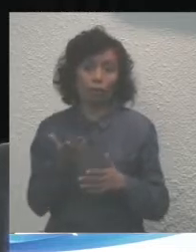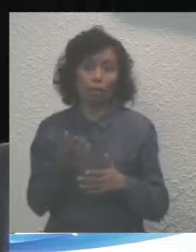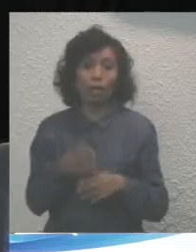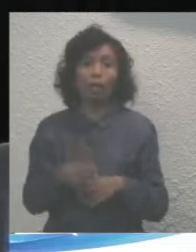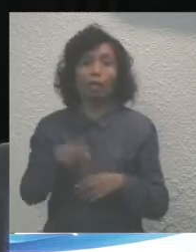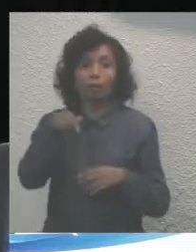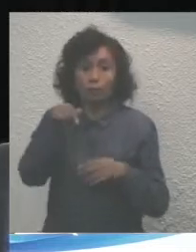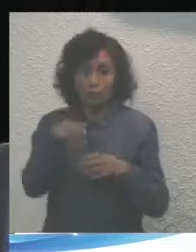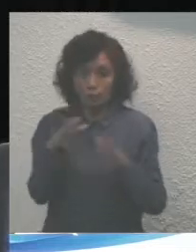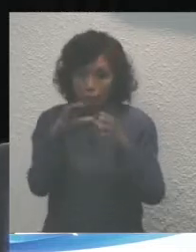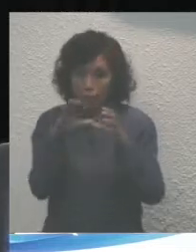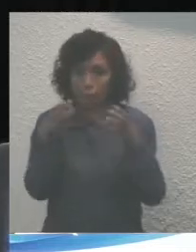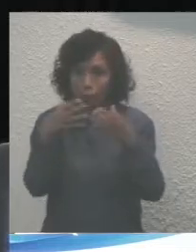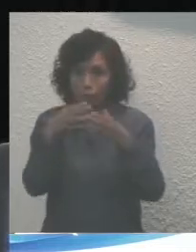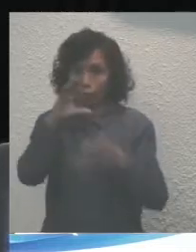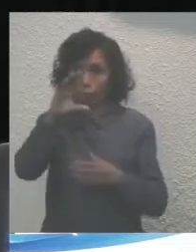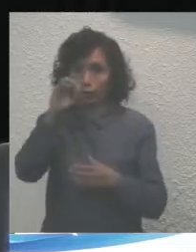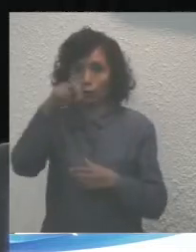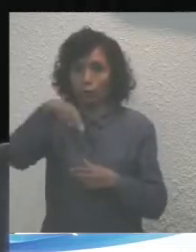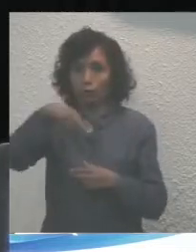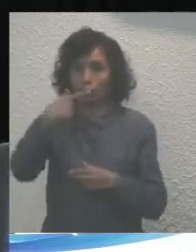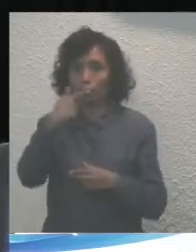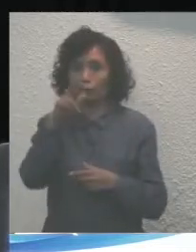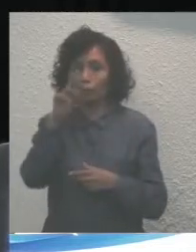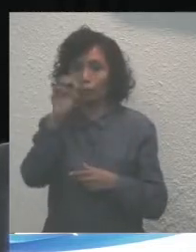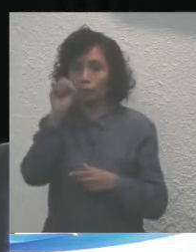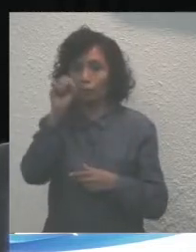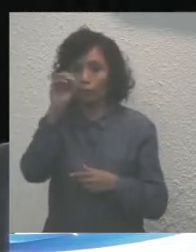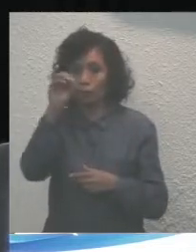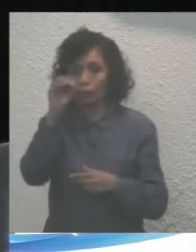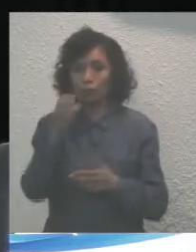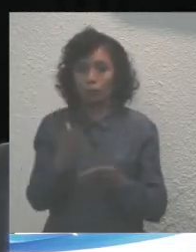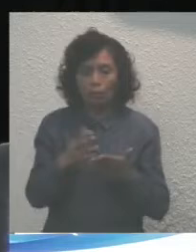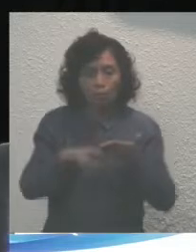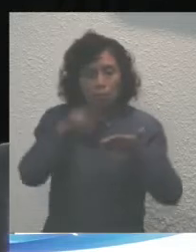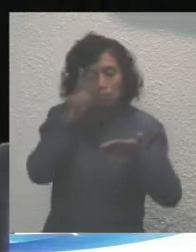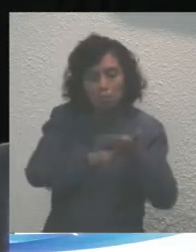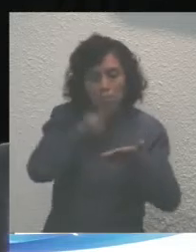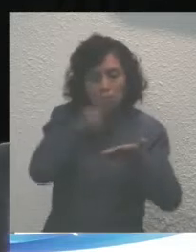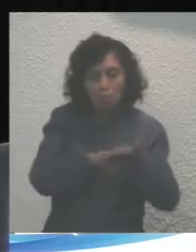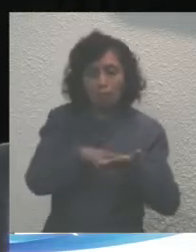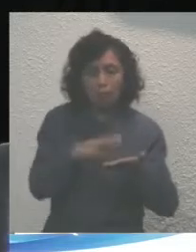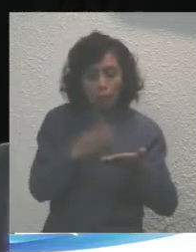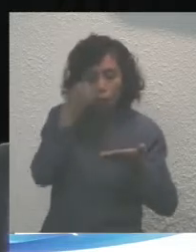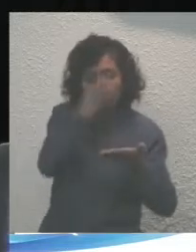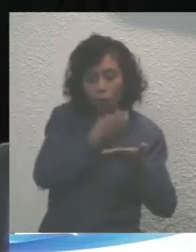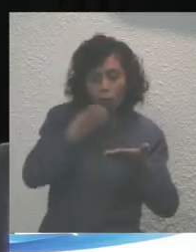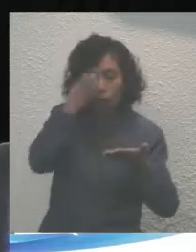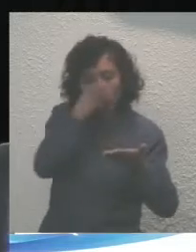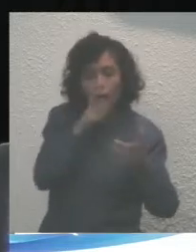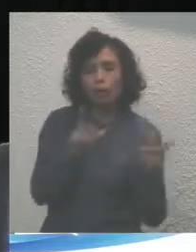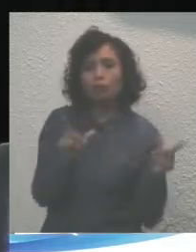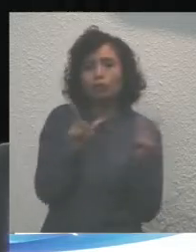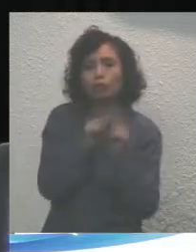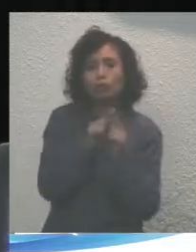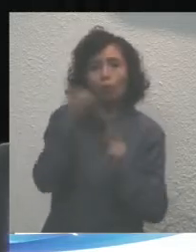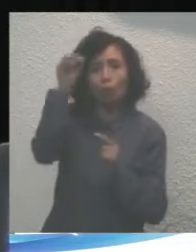esta 17ª legislatura conforme su propia valoración y conclusiones del